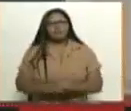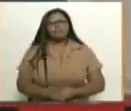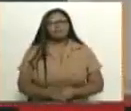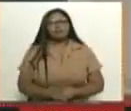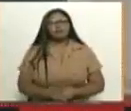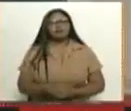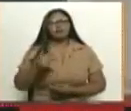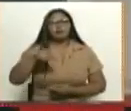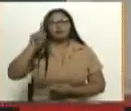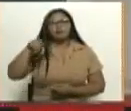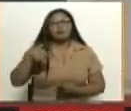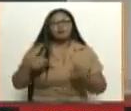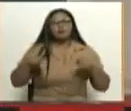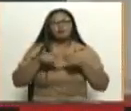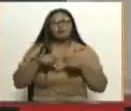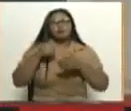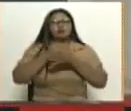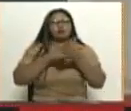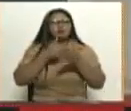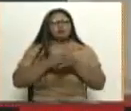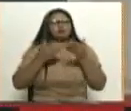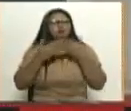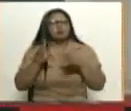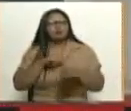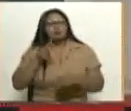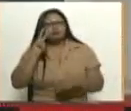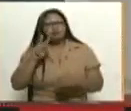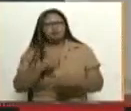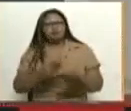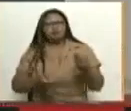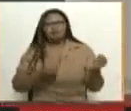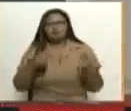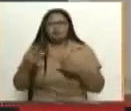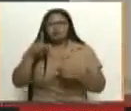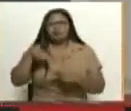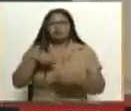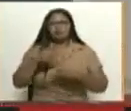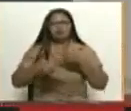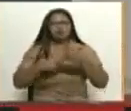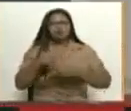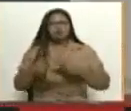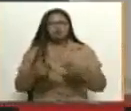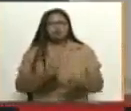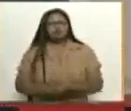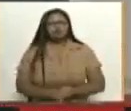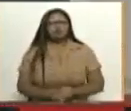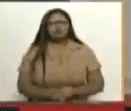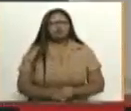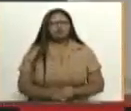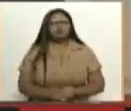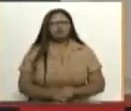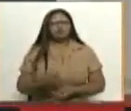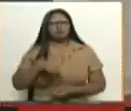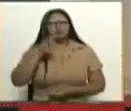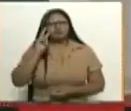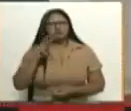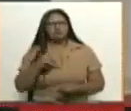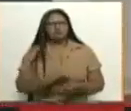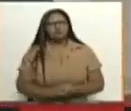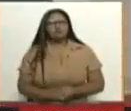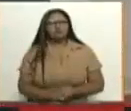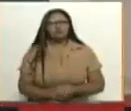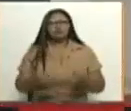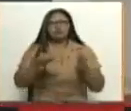tiene una gran industria cultural que está exportando, que está produciendo, que está compitiendo con las producciones norteamericanas.